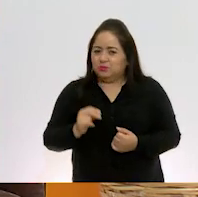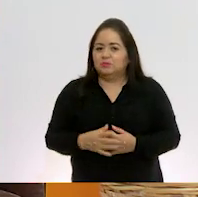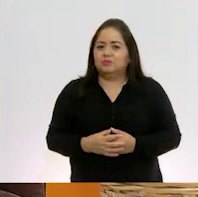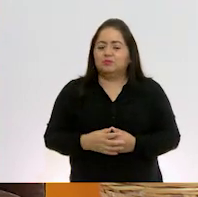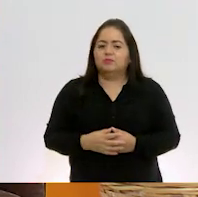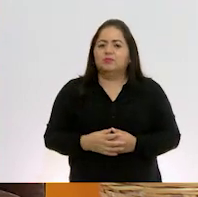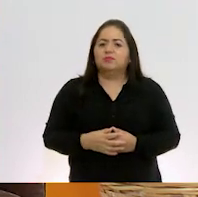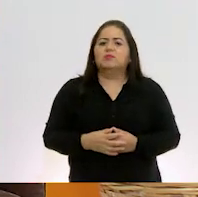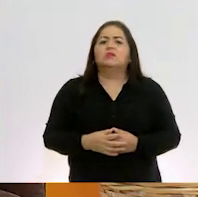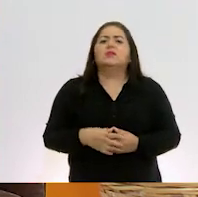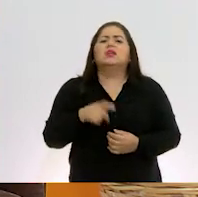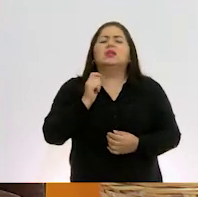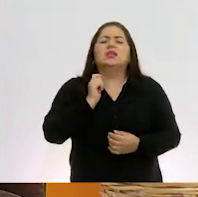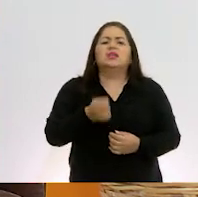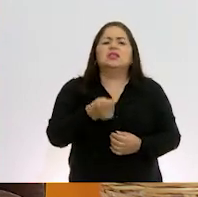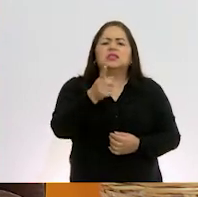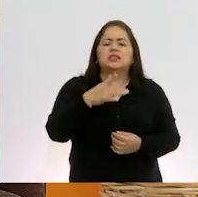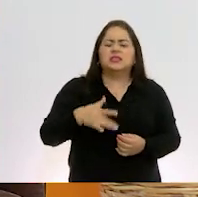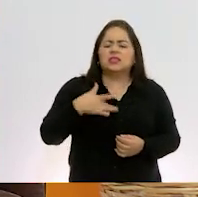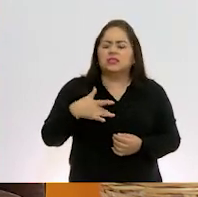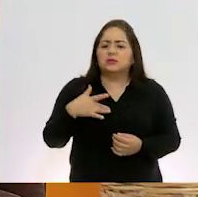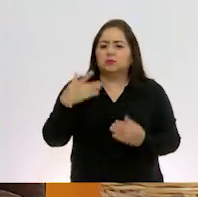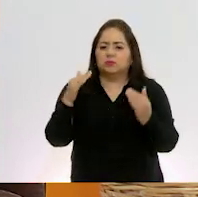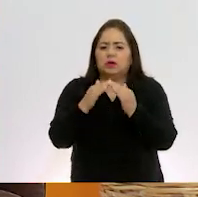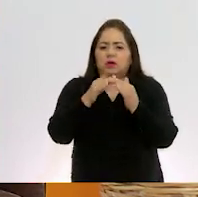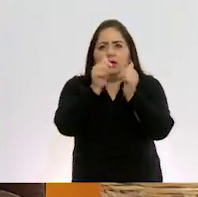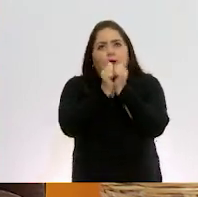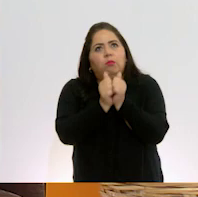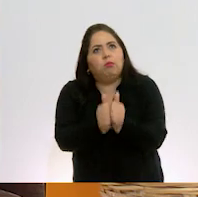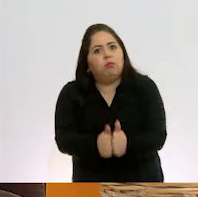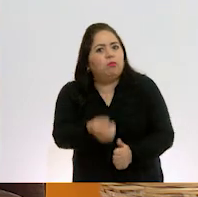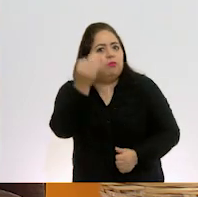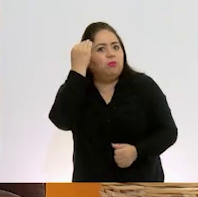¿Qué has sentido estar en tu casa todo este tiempo?